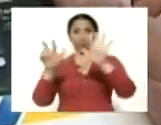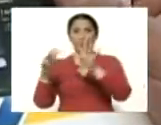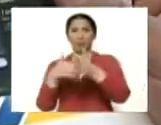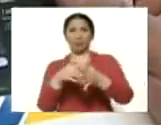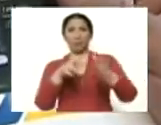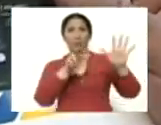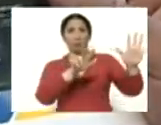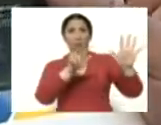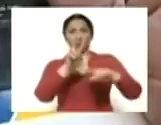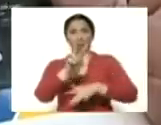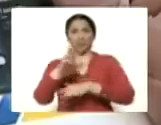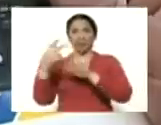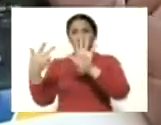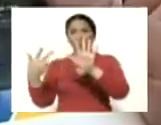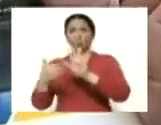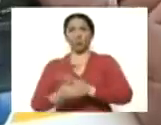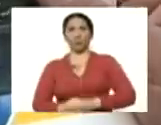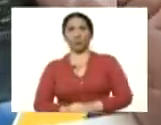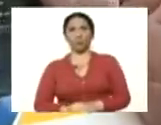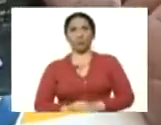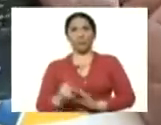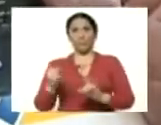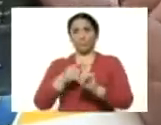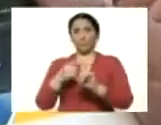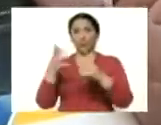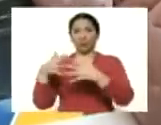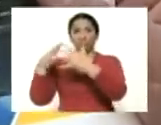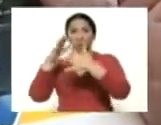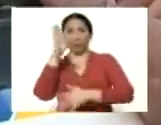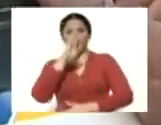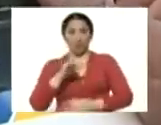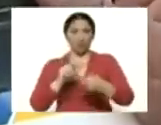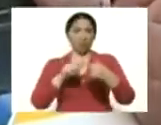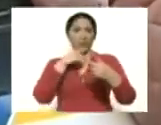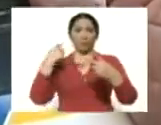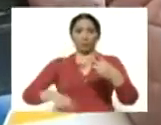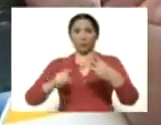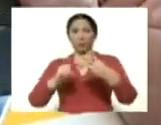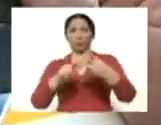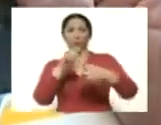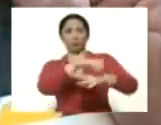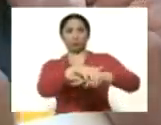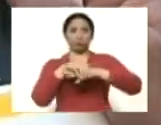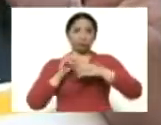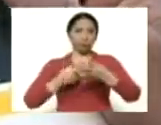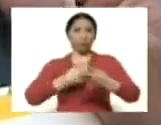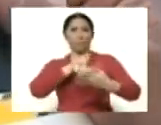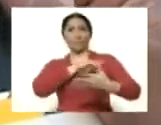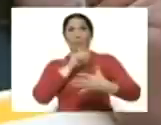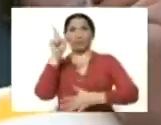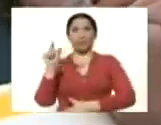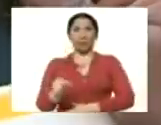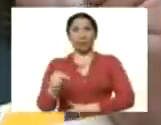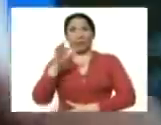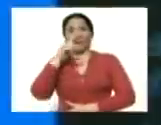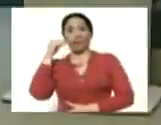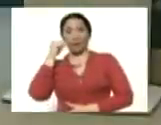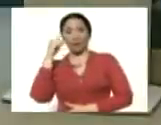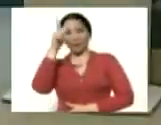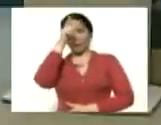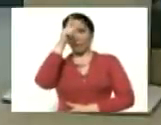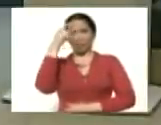5.618.828, primero Estados Unidos, después Brasil, después Rusia, Gran Bretaña, España, Italia, Francia, Alemania,